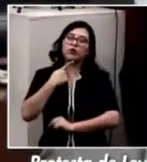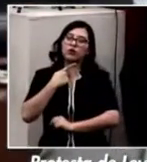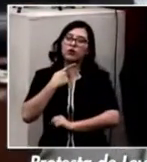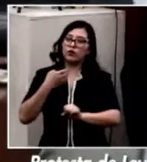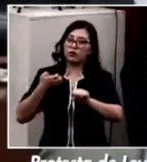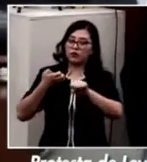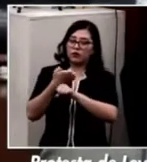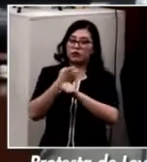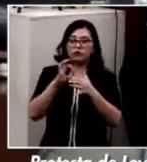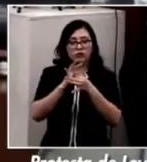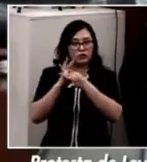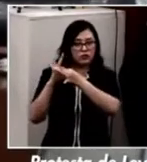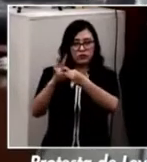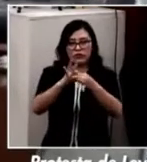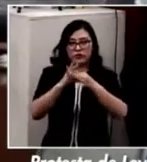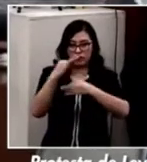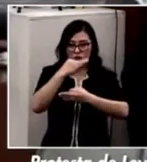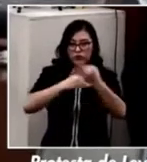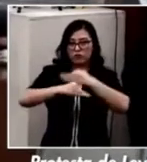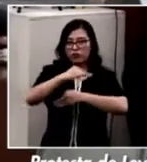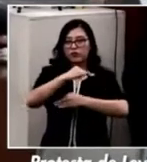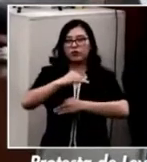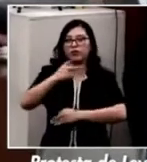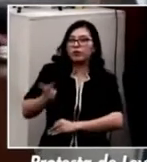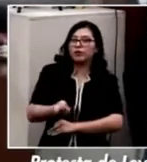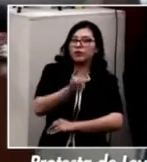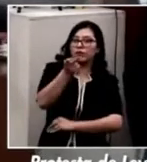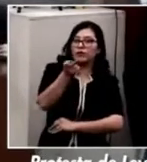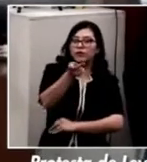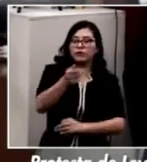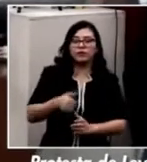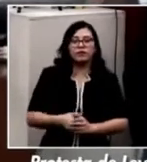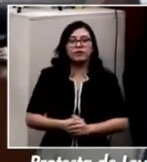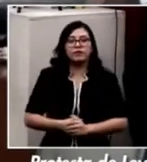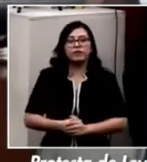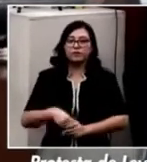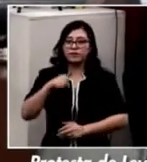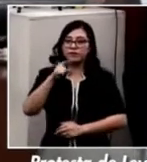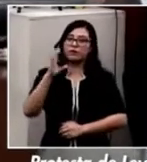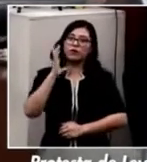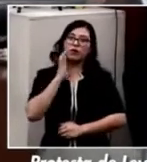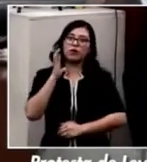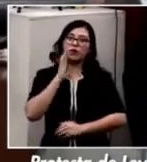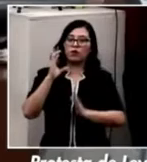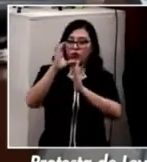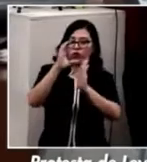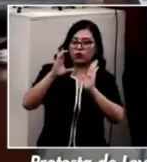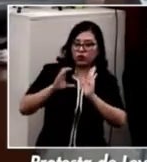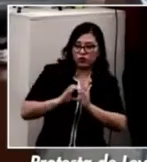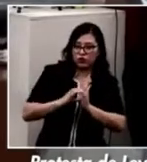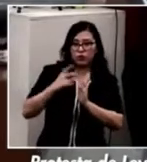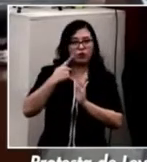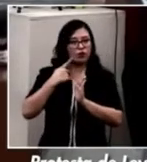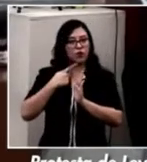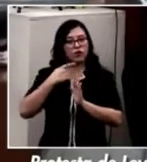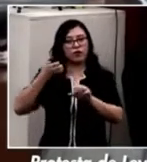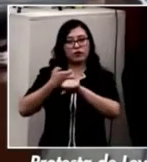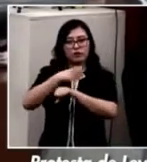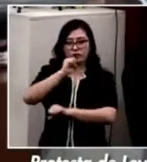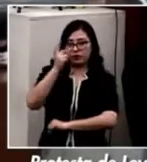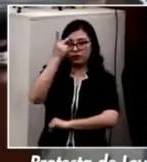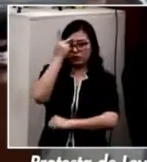ciudadanía? Mira, las líneas de acción se comenzaron a diseñar con independencia de que tu